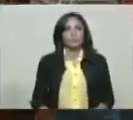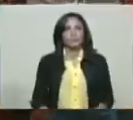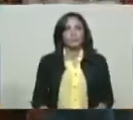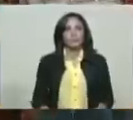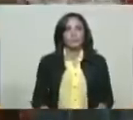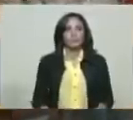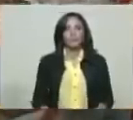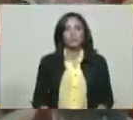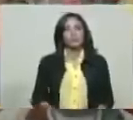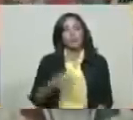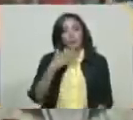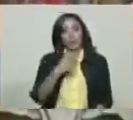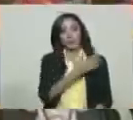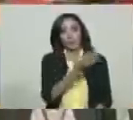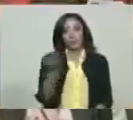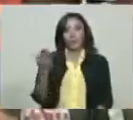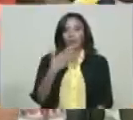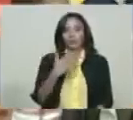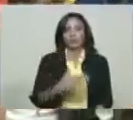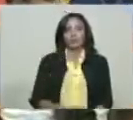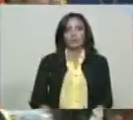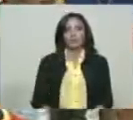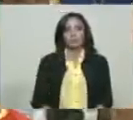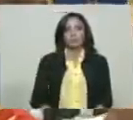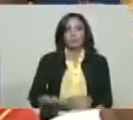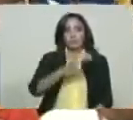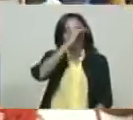Se las agradezco.